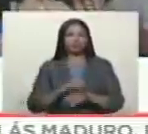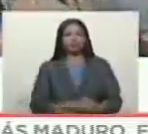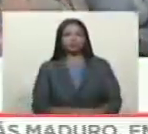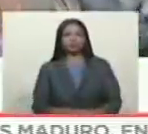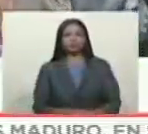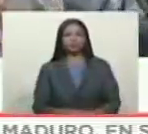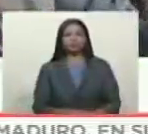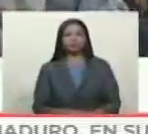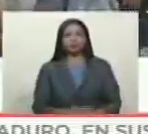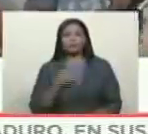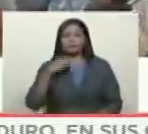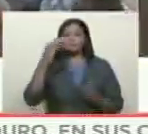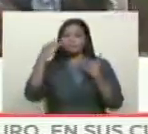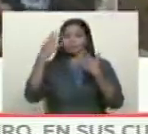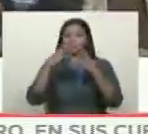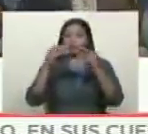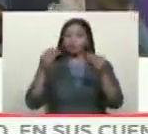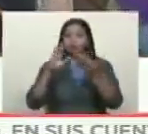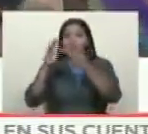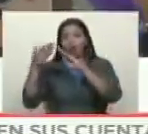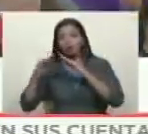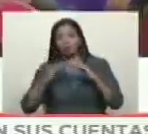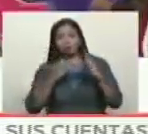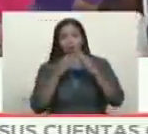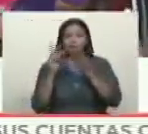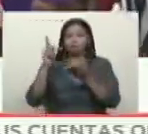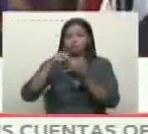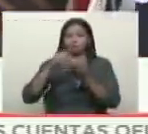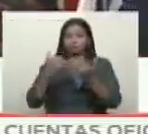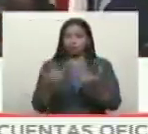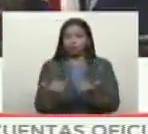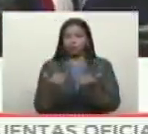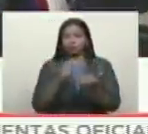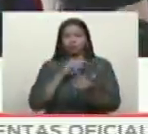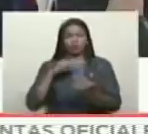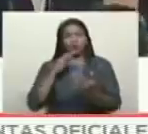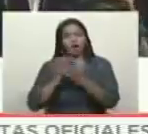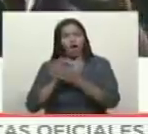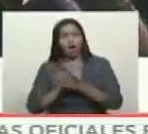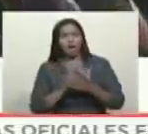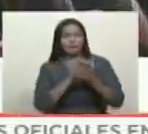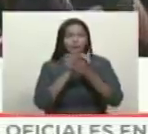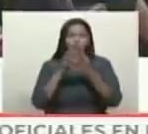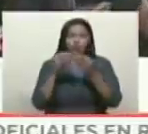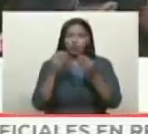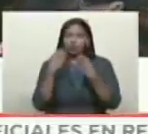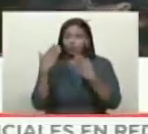Bueno, mis saludos a todos, a las comunidades presentes, queridos compañeros.